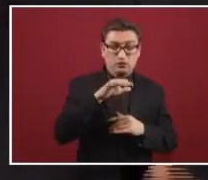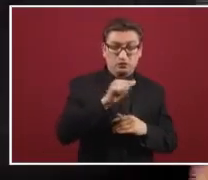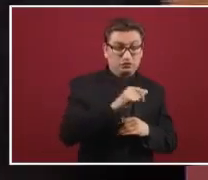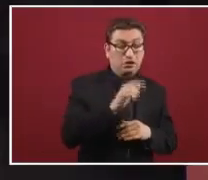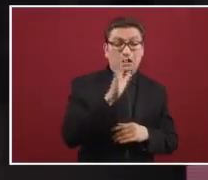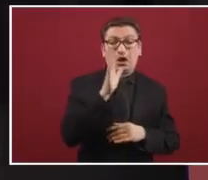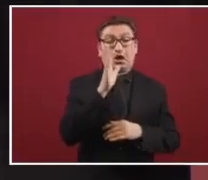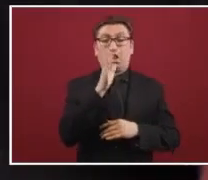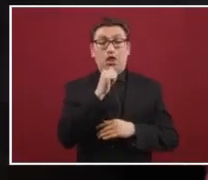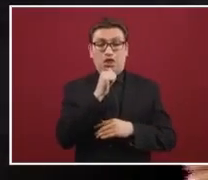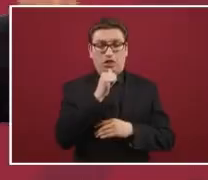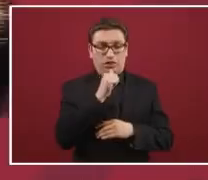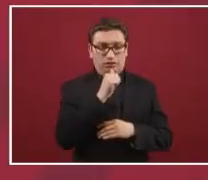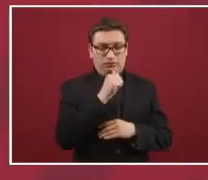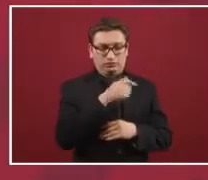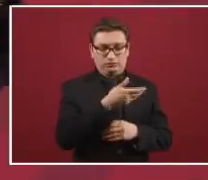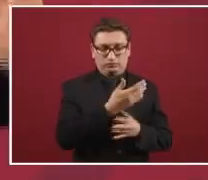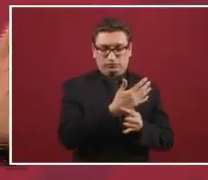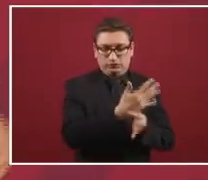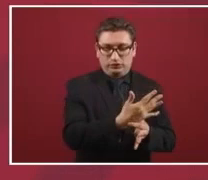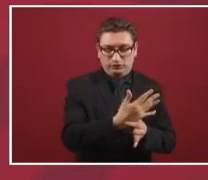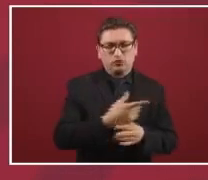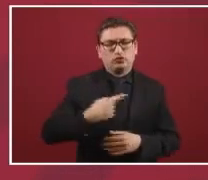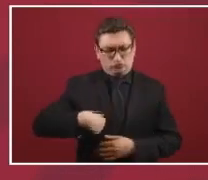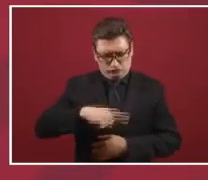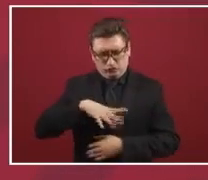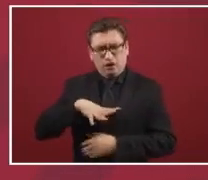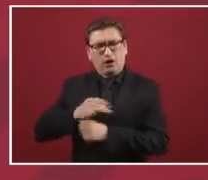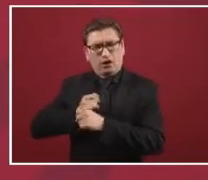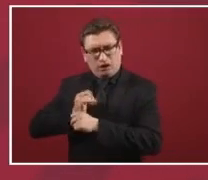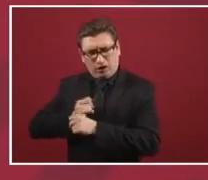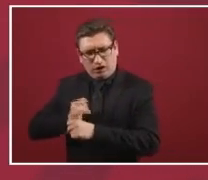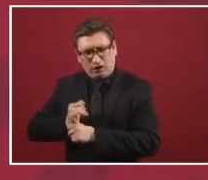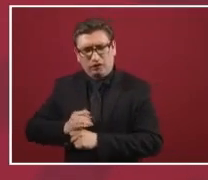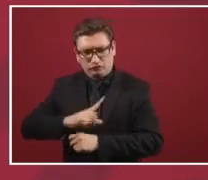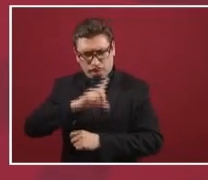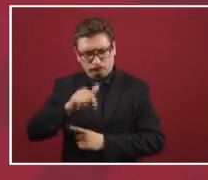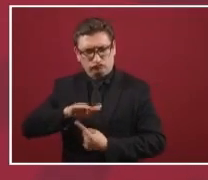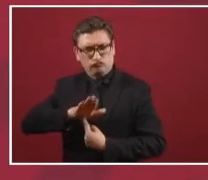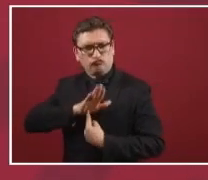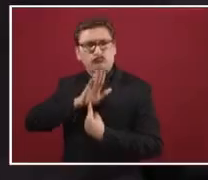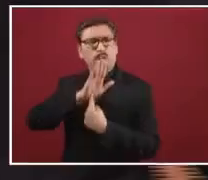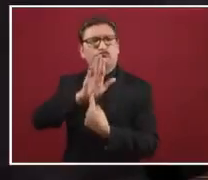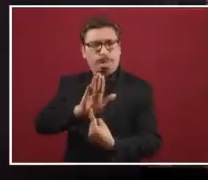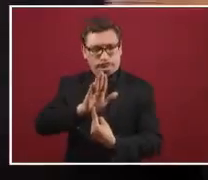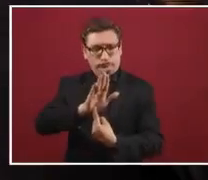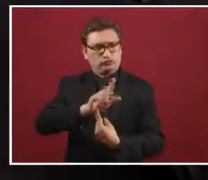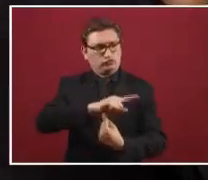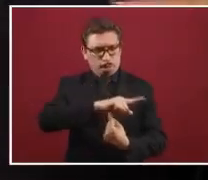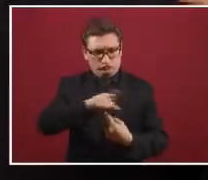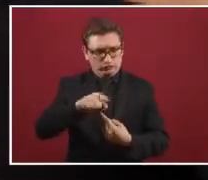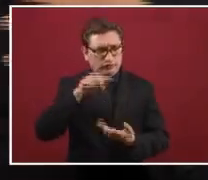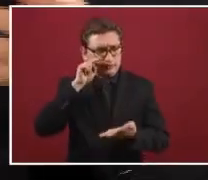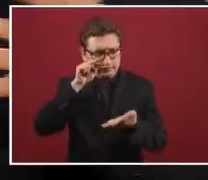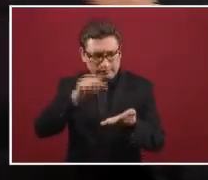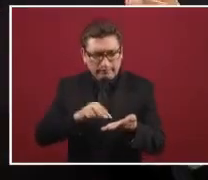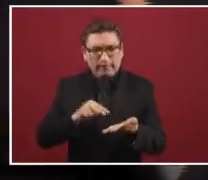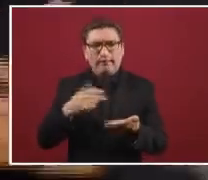Hay estudios que se los vamos a presentar pronto de todo el